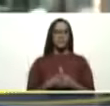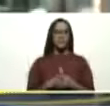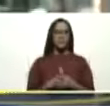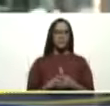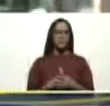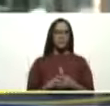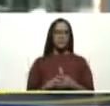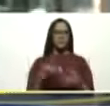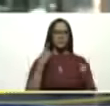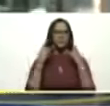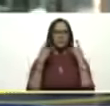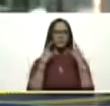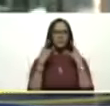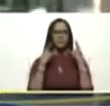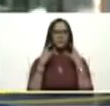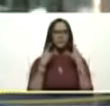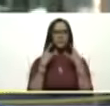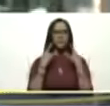activar